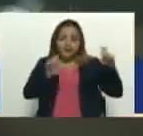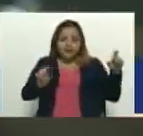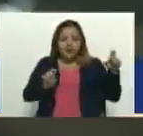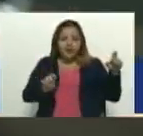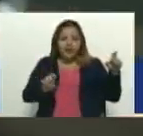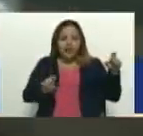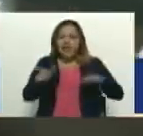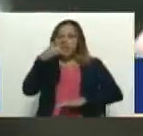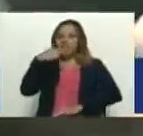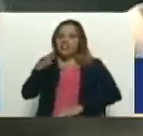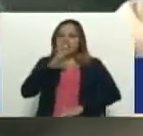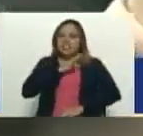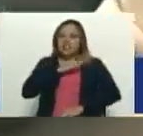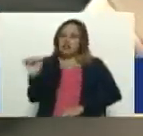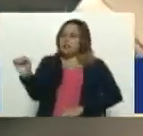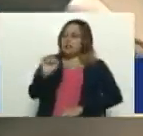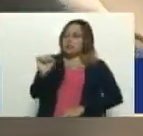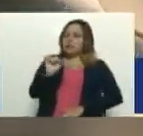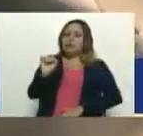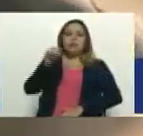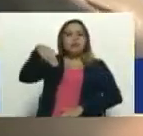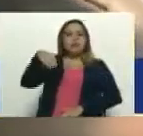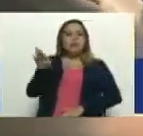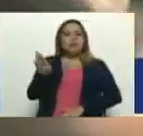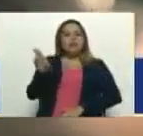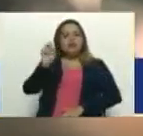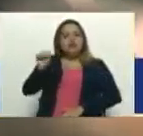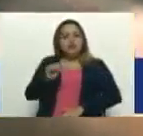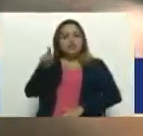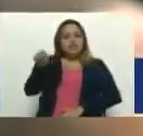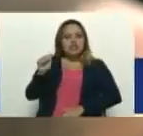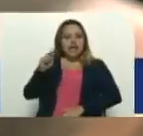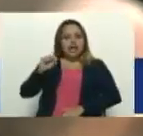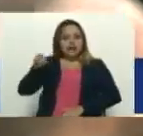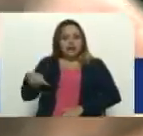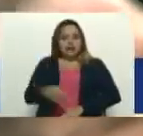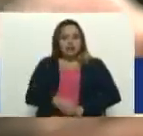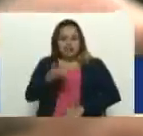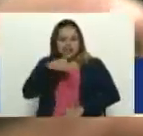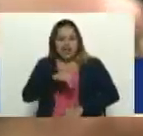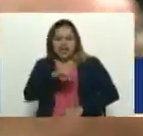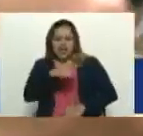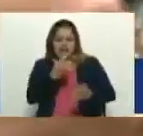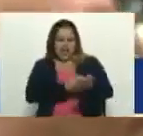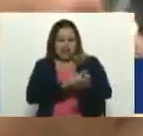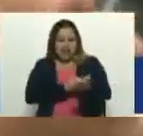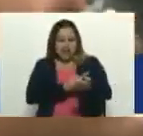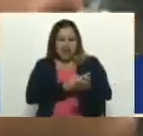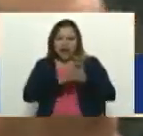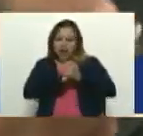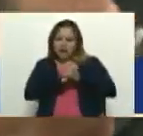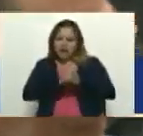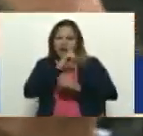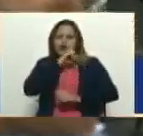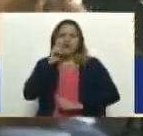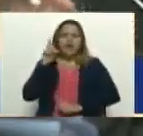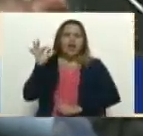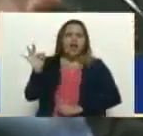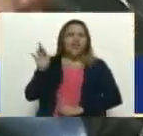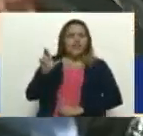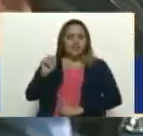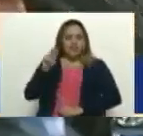qué fácil es tener un Mustang. Y él tenía un amigo, como un hermano, llamado Fran de Armas. y Fran